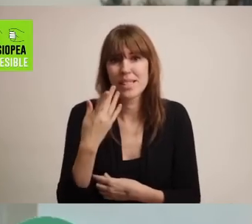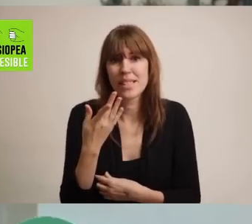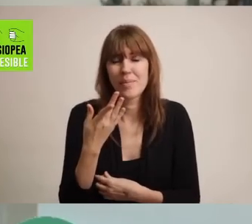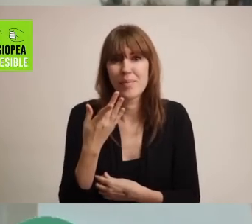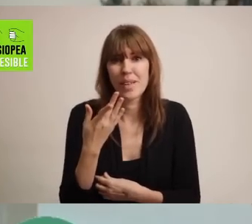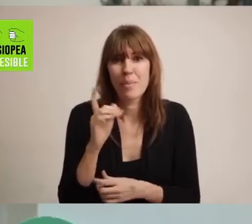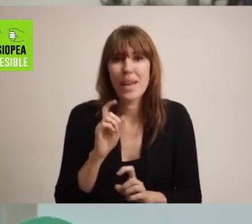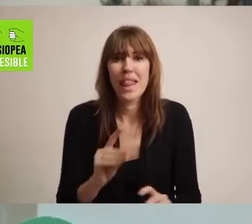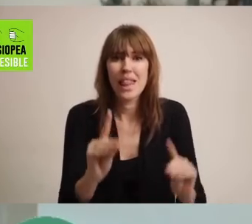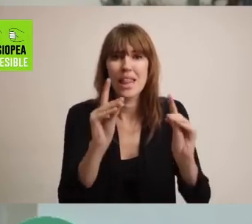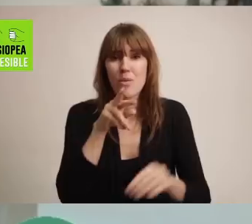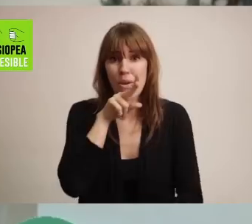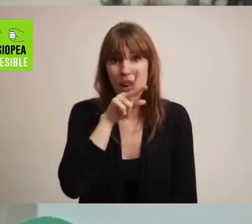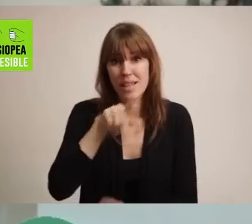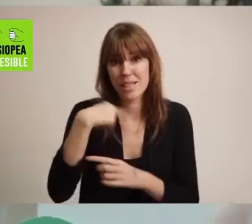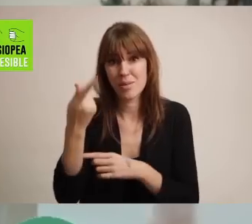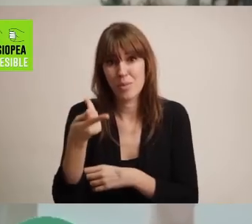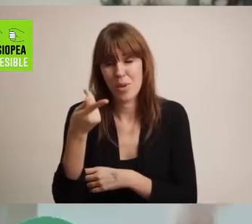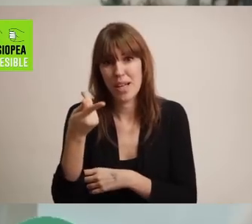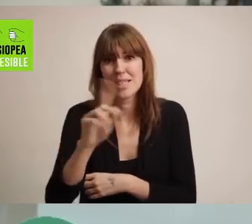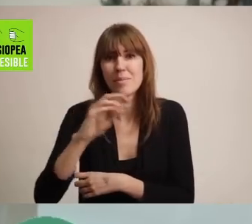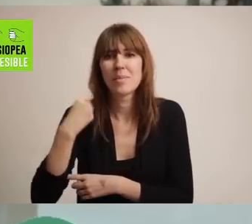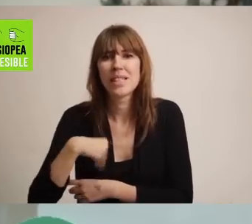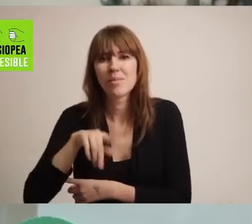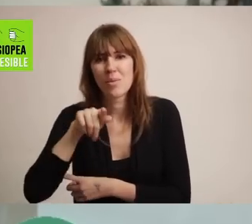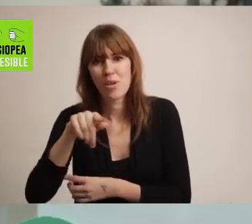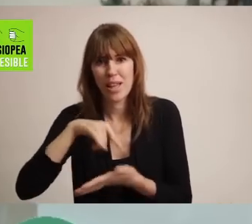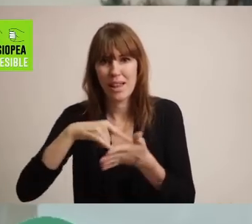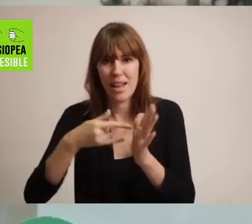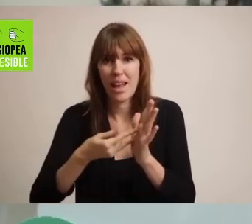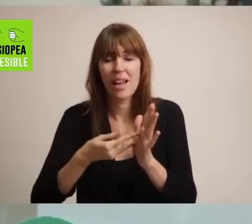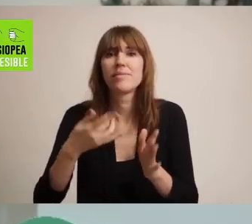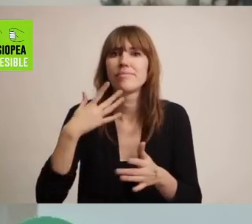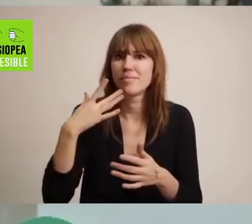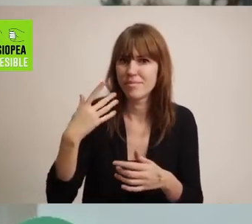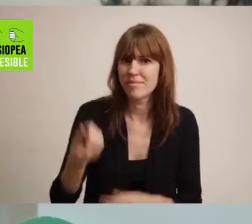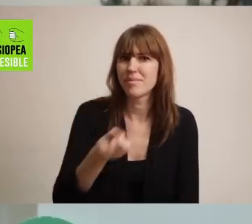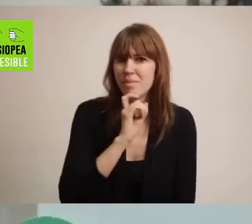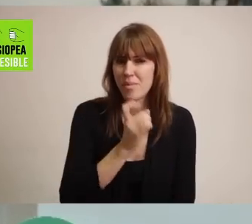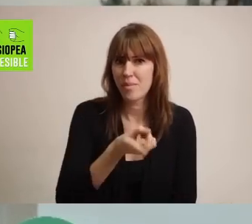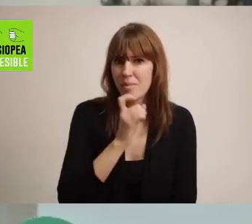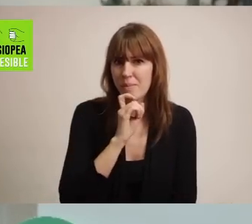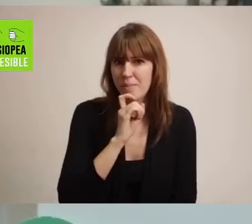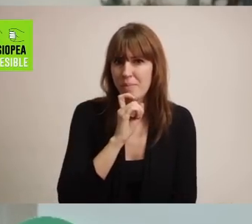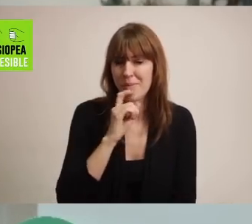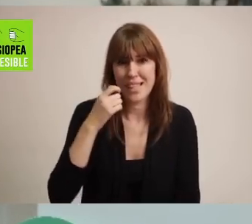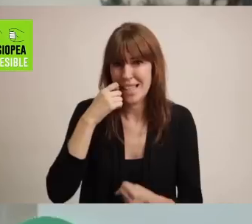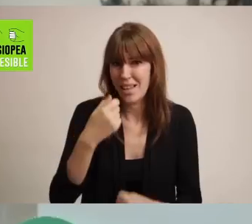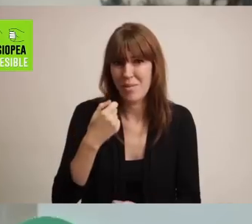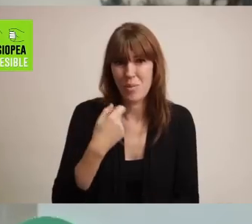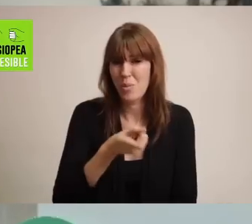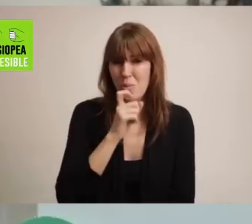después proyectamos la energía. Fijaros, es compleja la técnica de sanación. Es muy